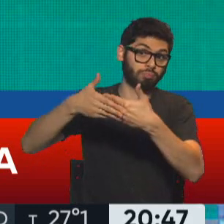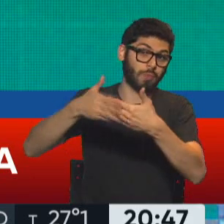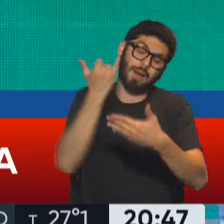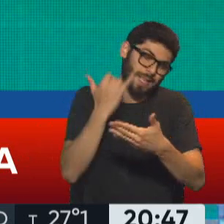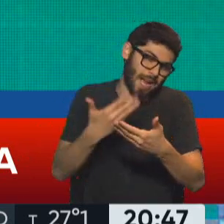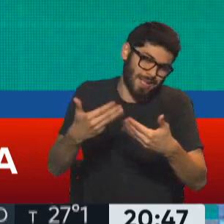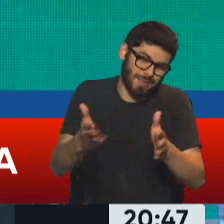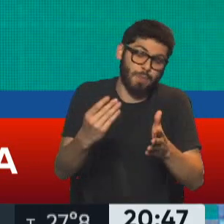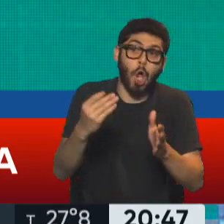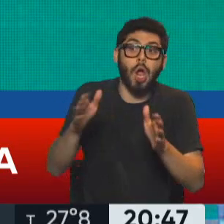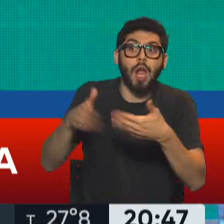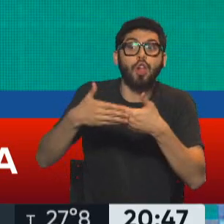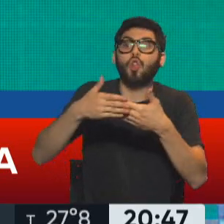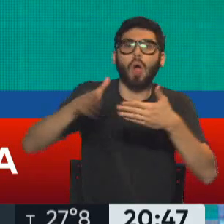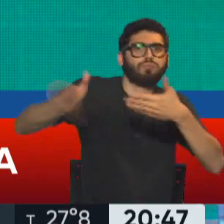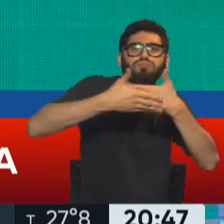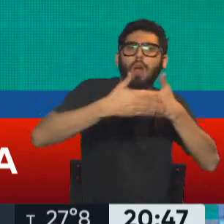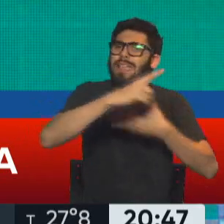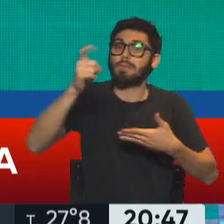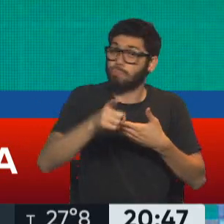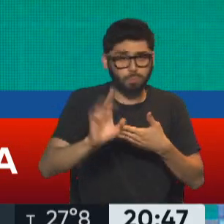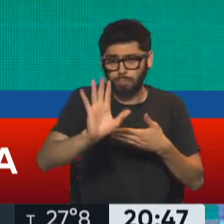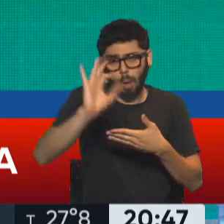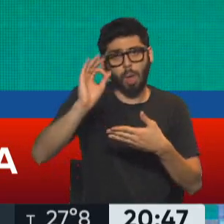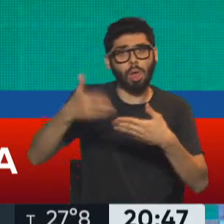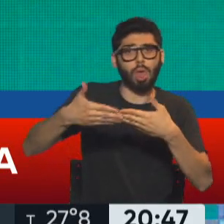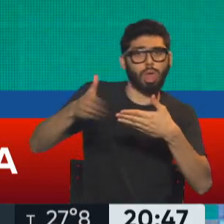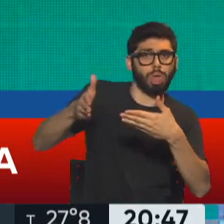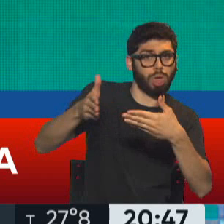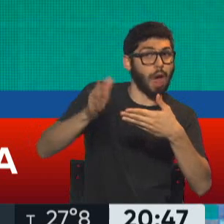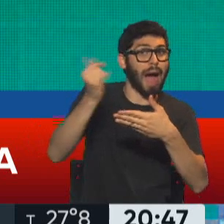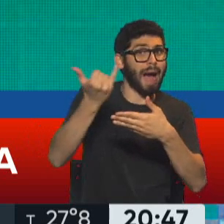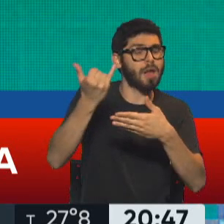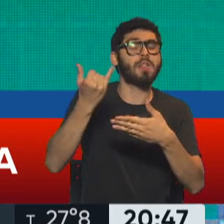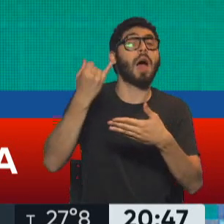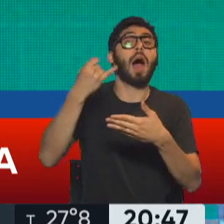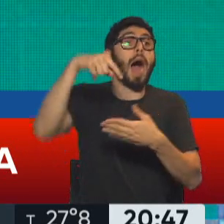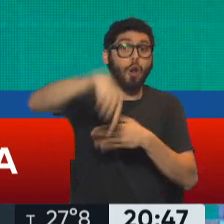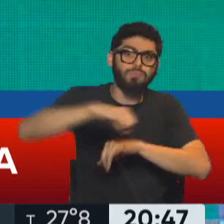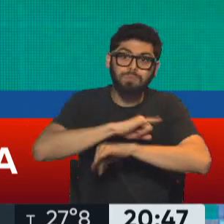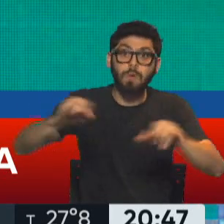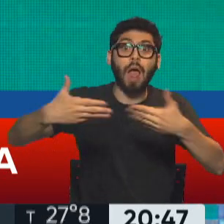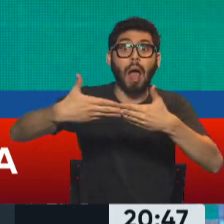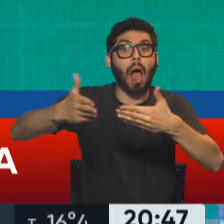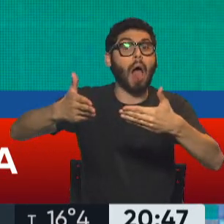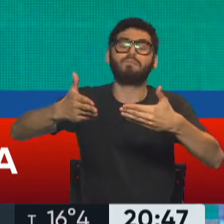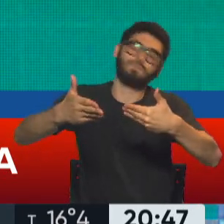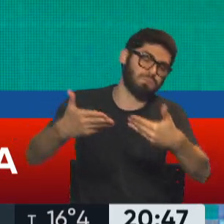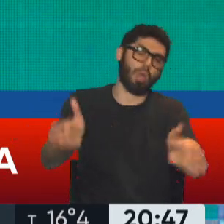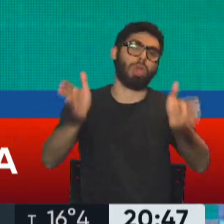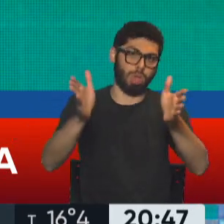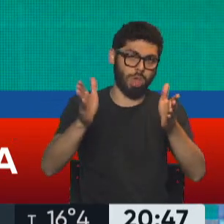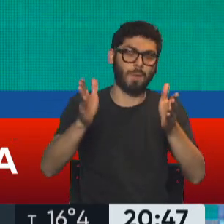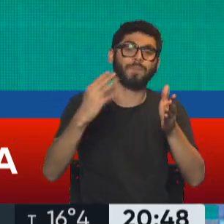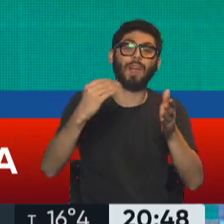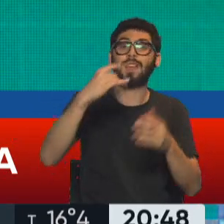son parciales y que lo que se está anunciando justamente es que parte de esas restricciones se levantan. Estamos hablando de la